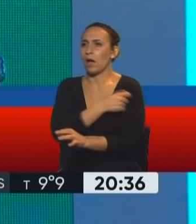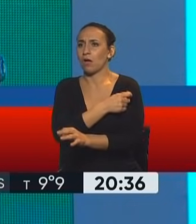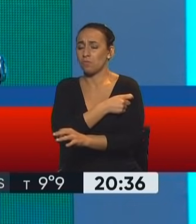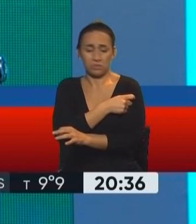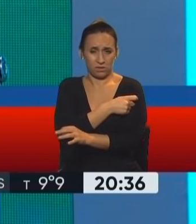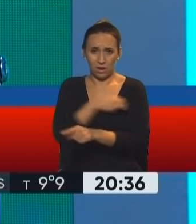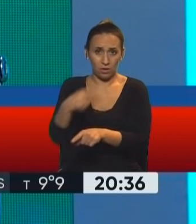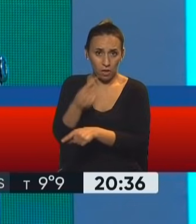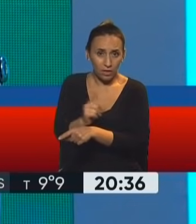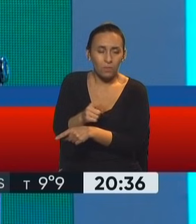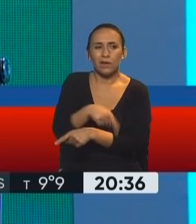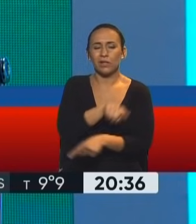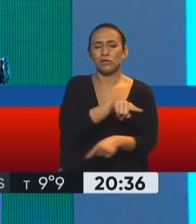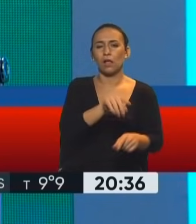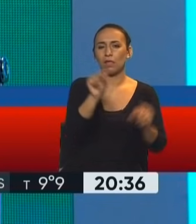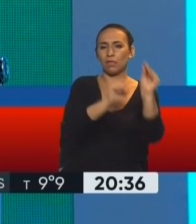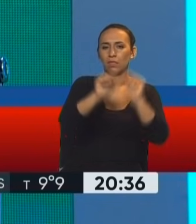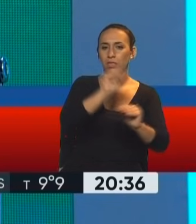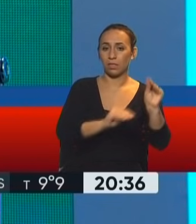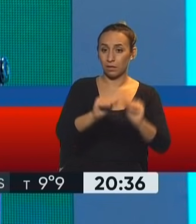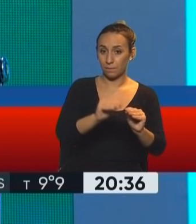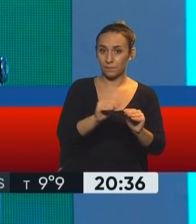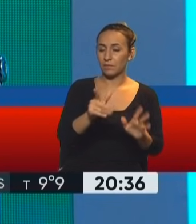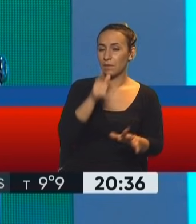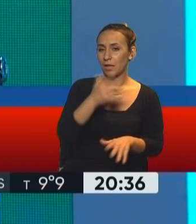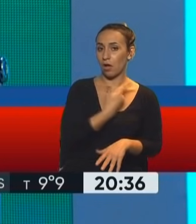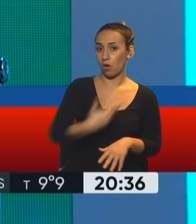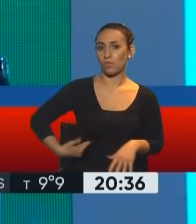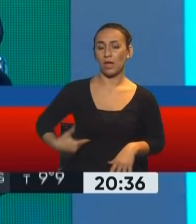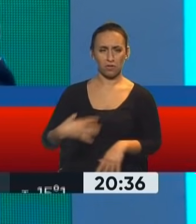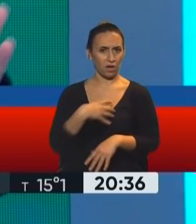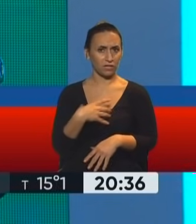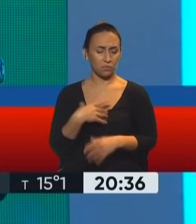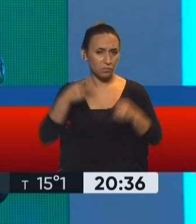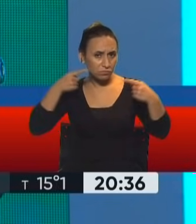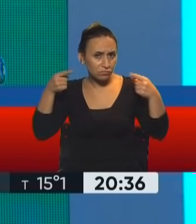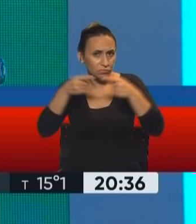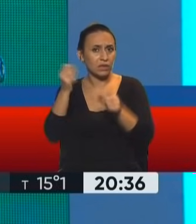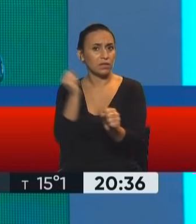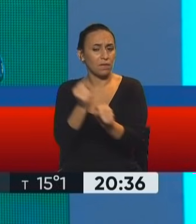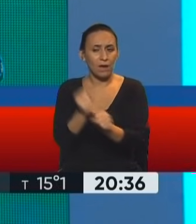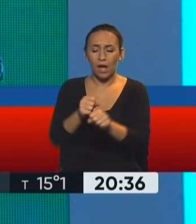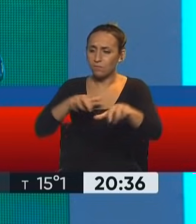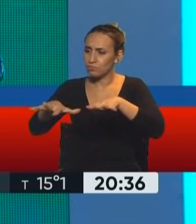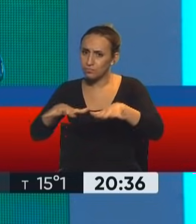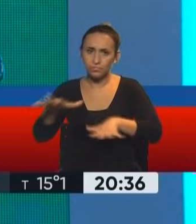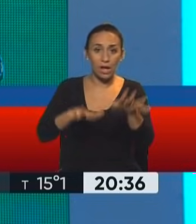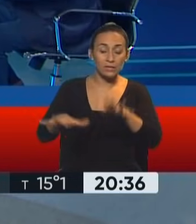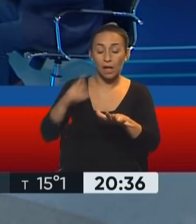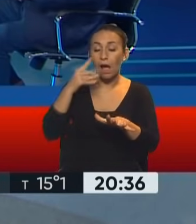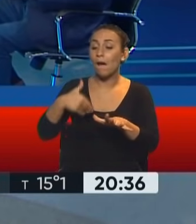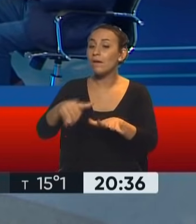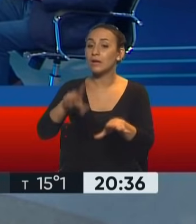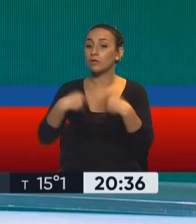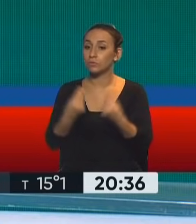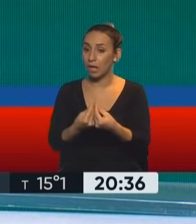Y arman esto. Me parece que la actitud del gobierno es permanentemente trabajar y hacer. Veremos los resultados. ¿Qué impacto van a tener